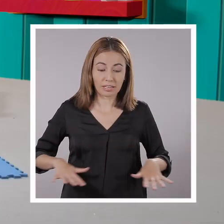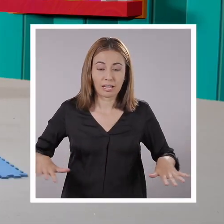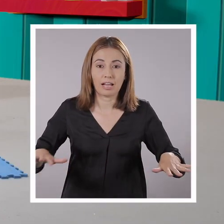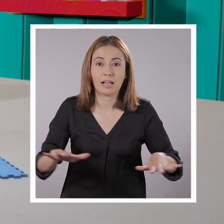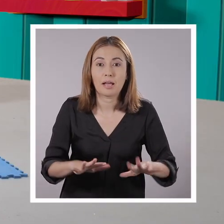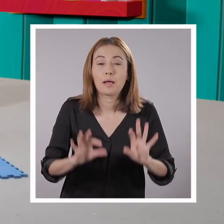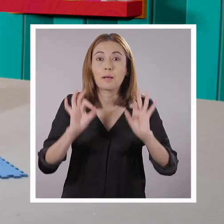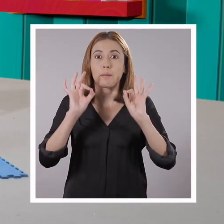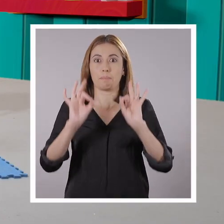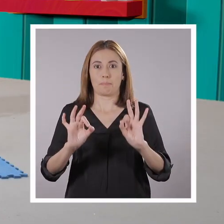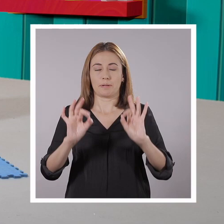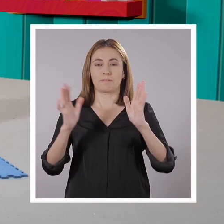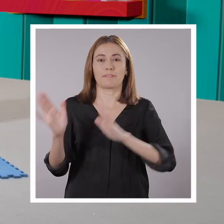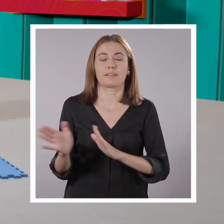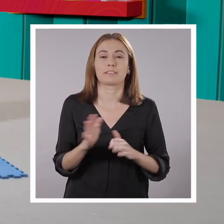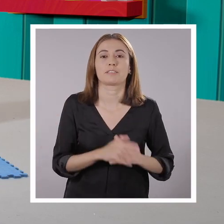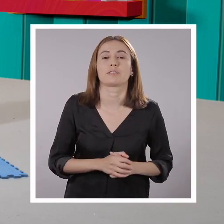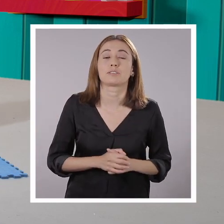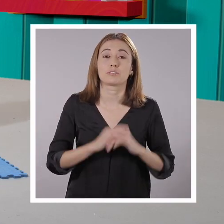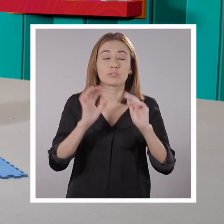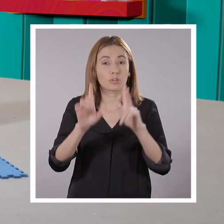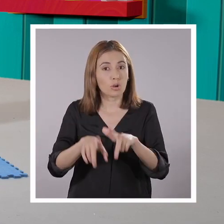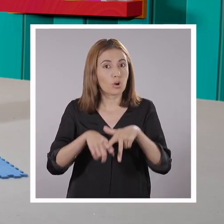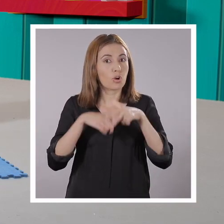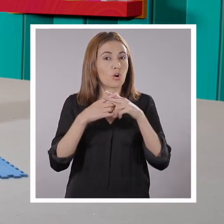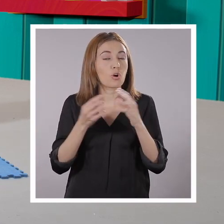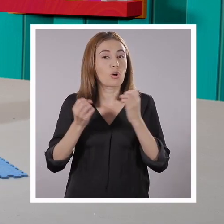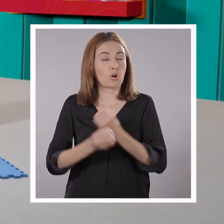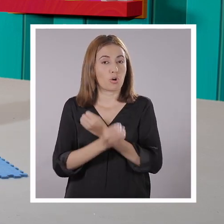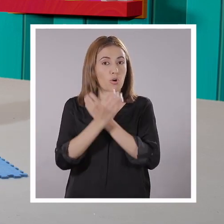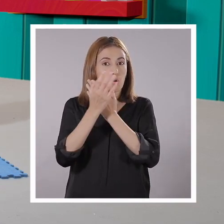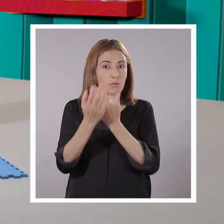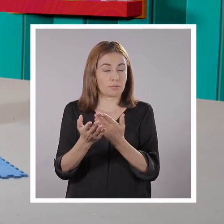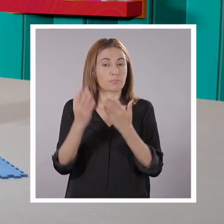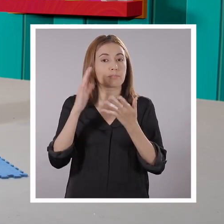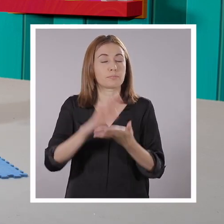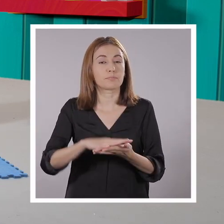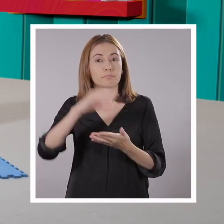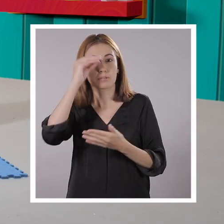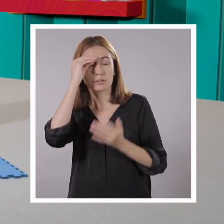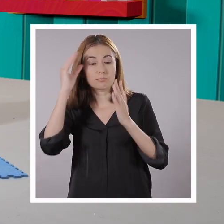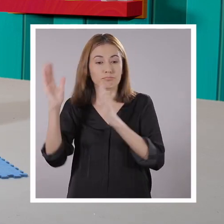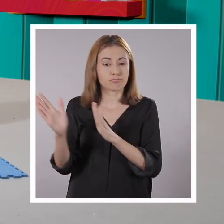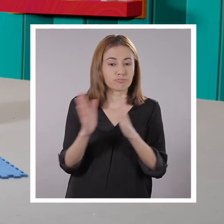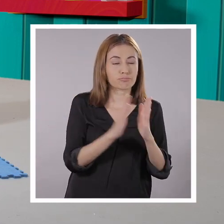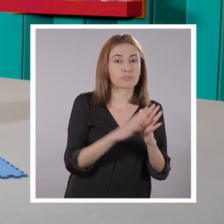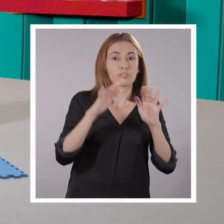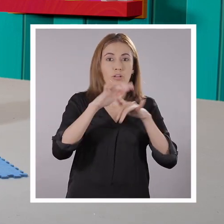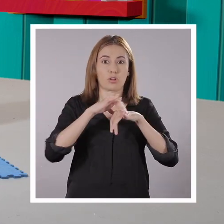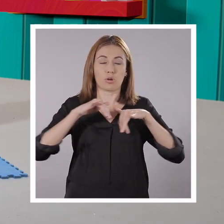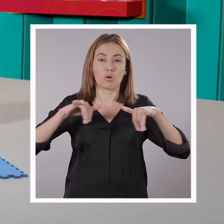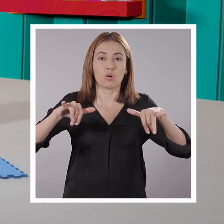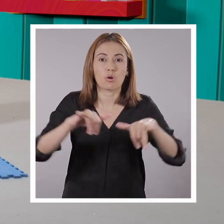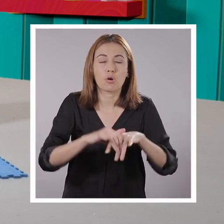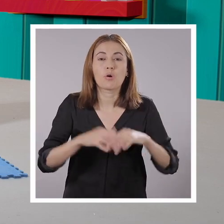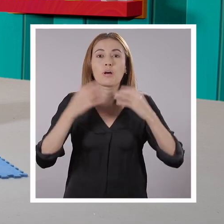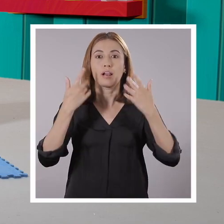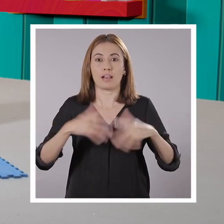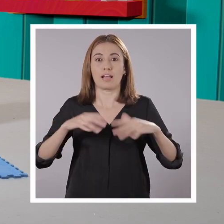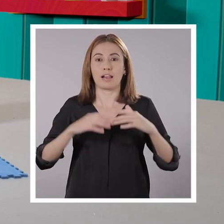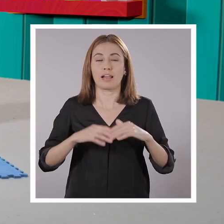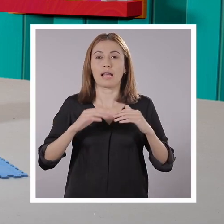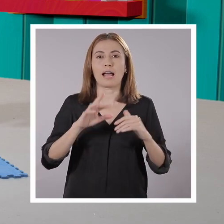Muy bien, esto está perfecto. Chicos y chicas, como estamos aprendiendo acerca de los patrones, se me ocurrió una idea